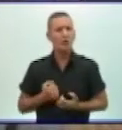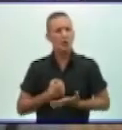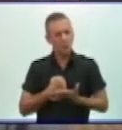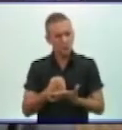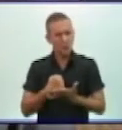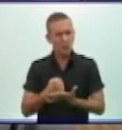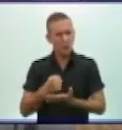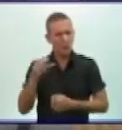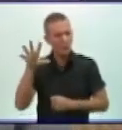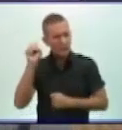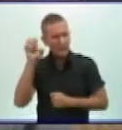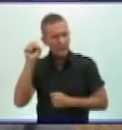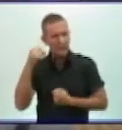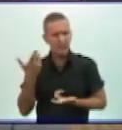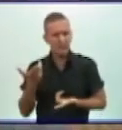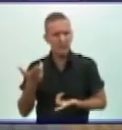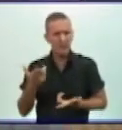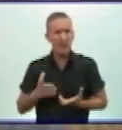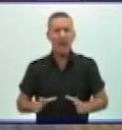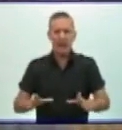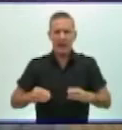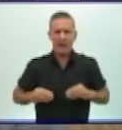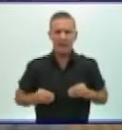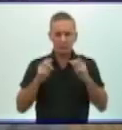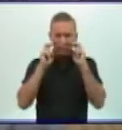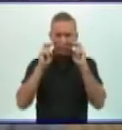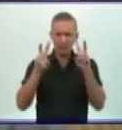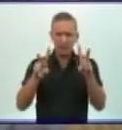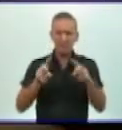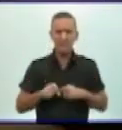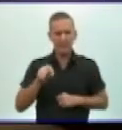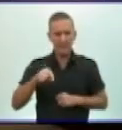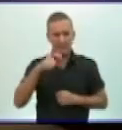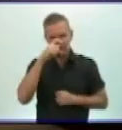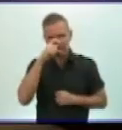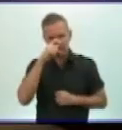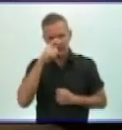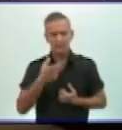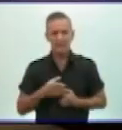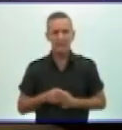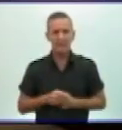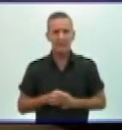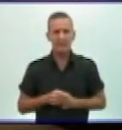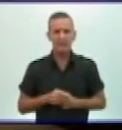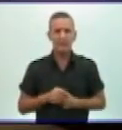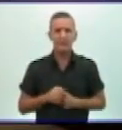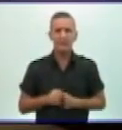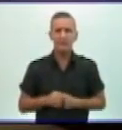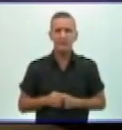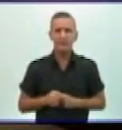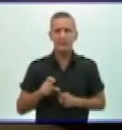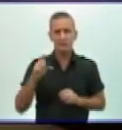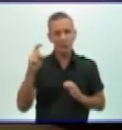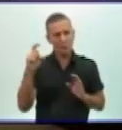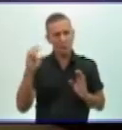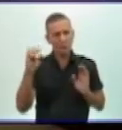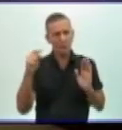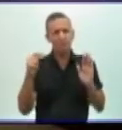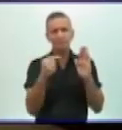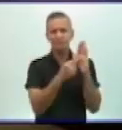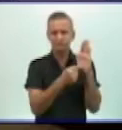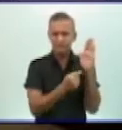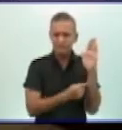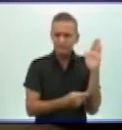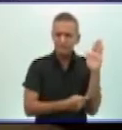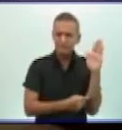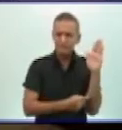a entender cómo asumir la vida en esta edad, en este sentido, ¿no? Sí, que son cositas que aparentemente son sencillas, como bien usted decía, pero que, bueno,